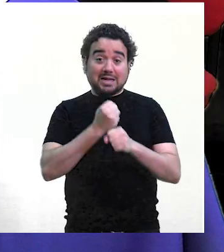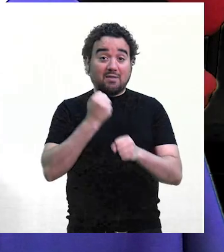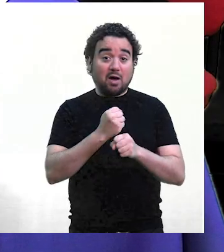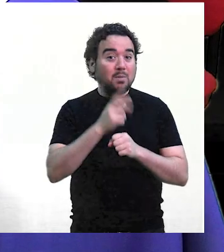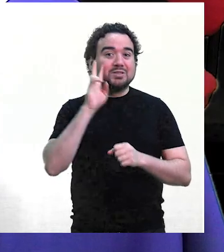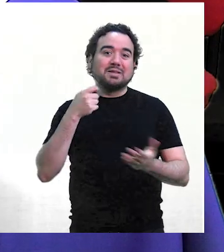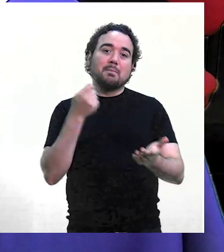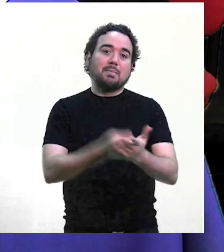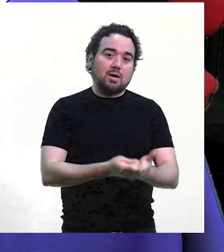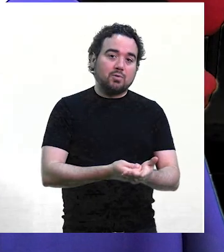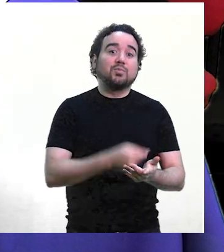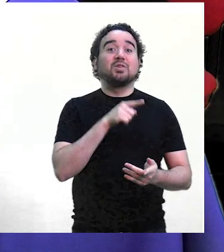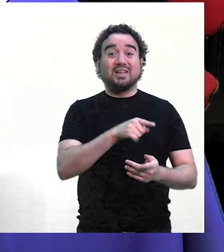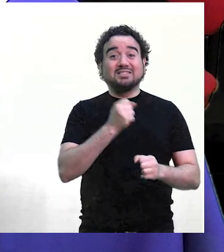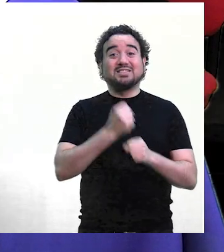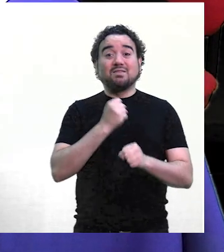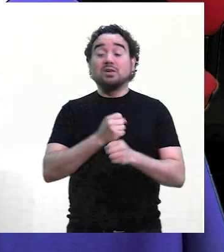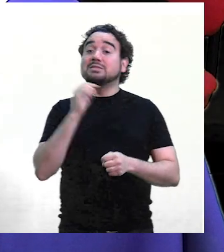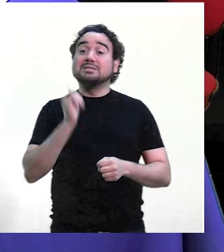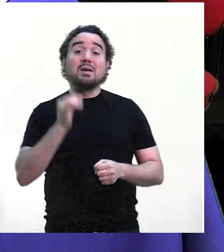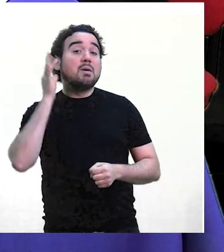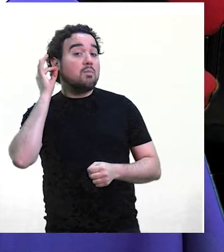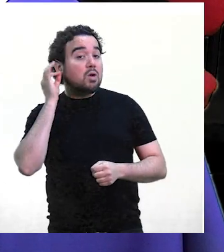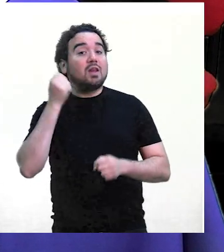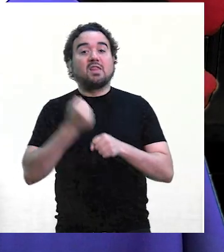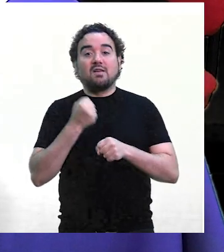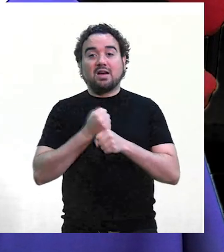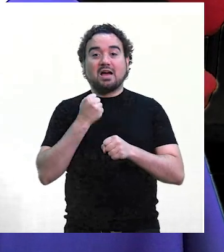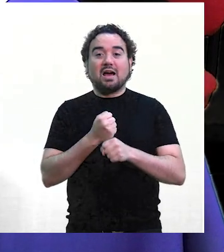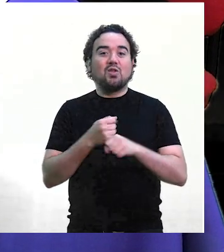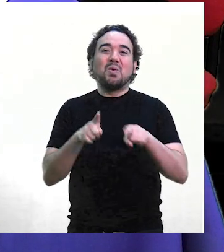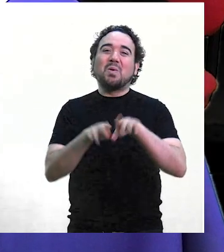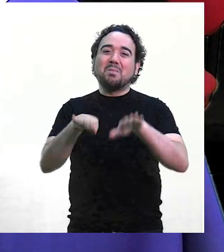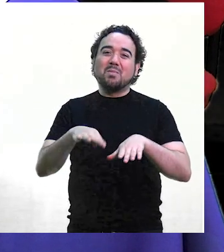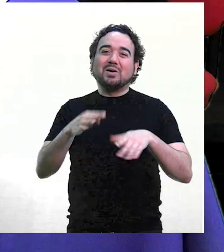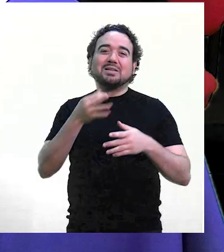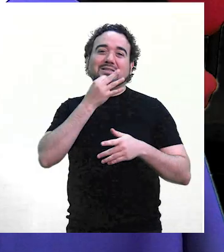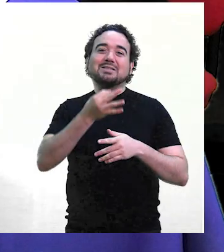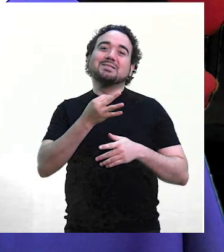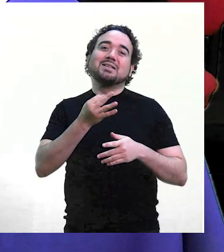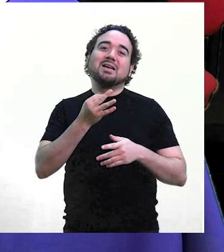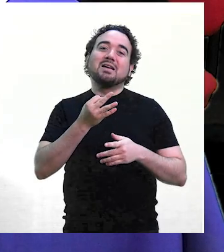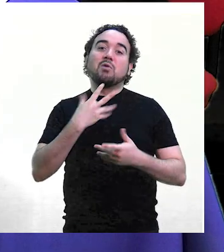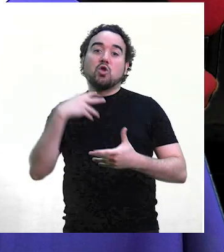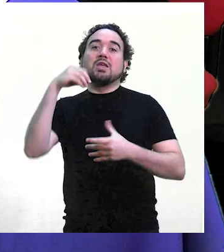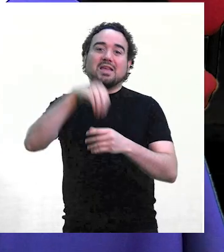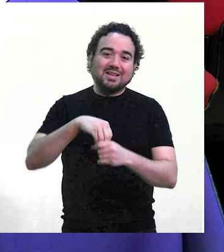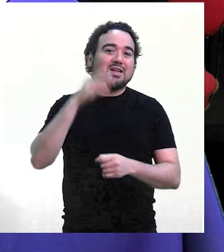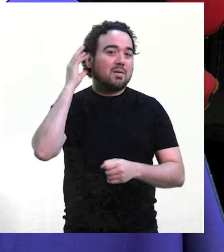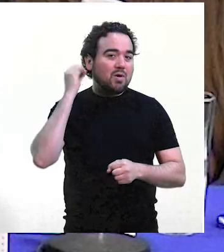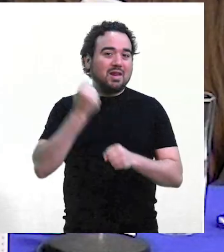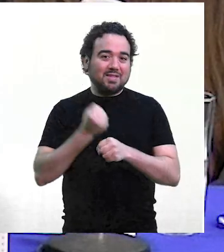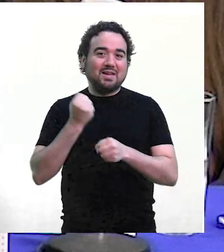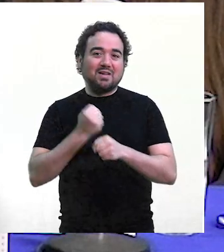no remunerados. Pero no Exacto. remunerado. Entonces, el trabajo de no pago, el trabajo femenino. O sea, las mujeres siempre hemos trabajado. Igual es cuando hablan del